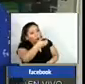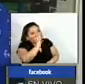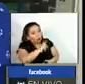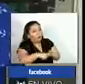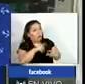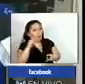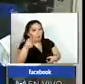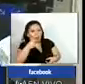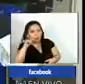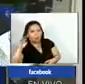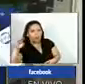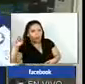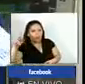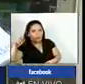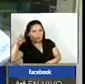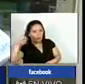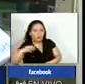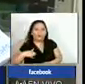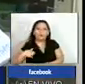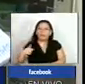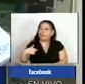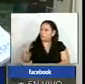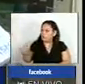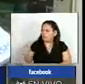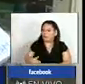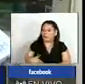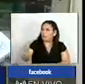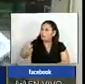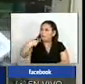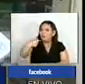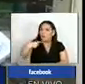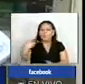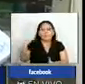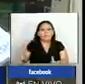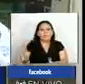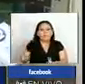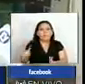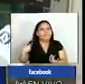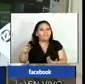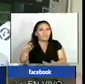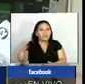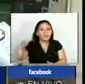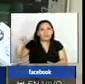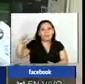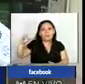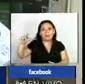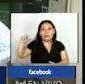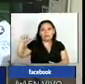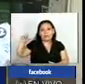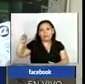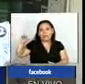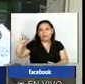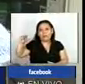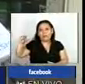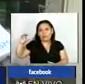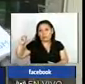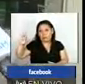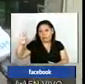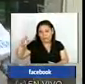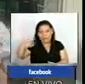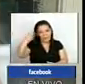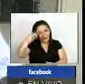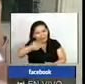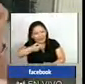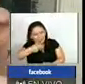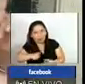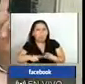ibuprofeno, antigripal? Estoy tomando, tomo acetaminofén 500 y tomo ibuprofeno.